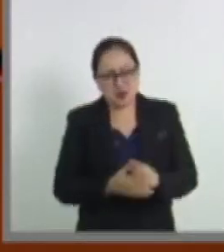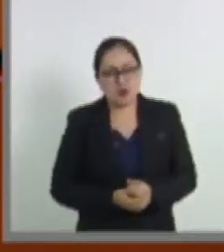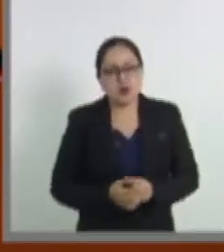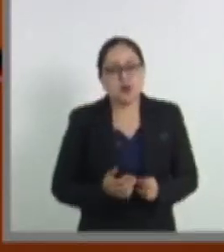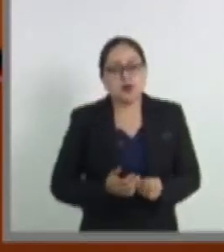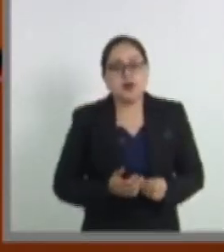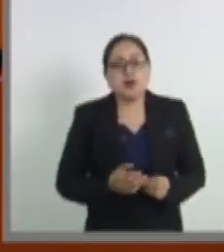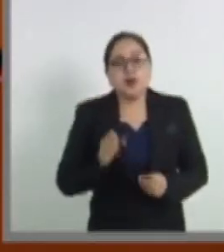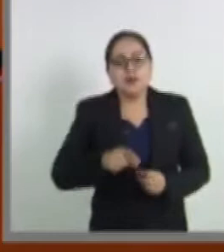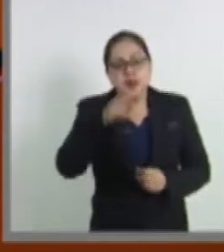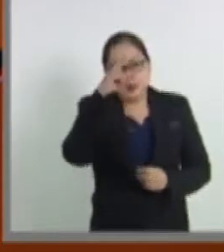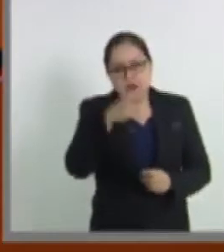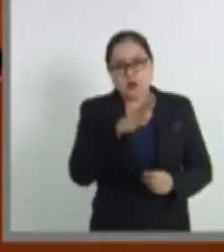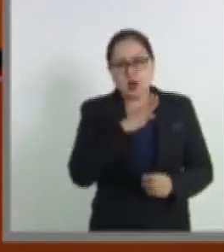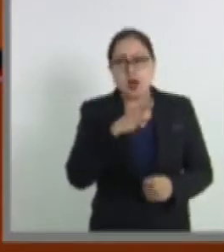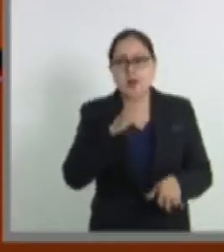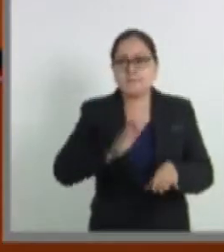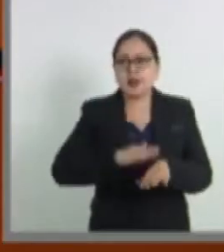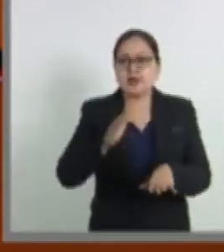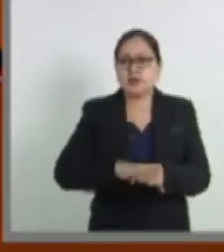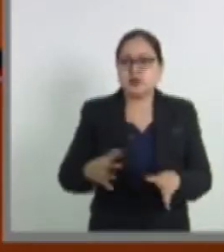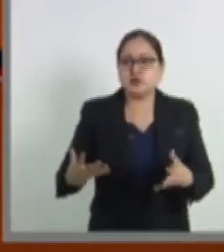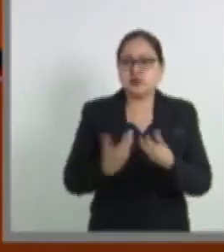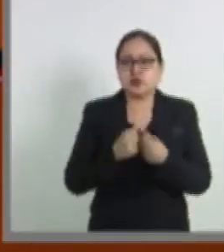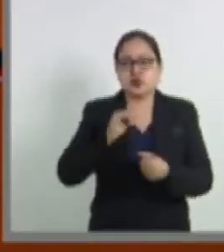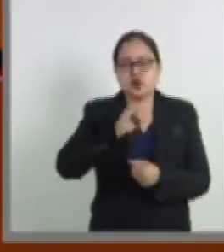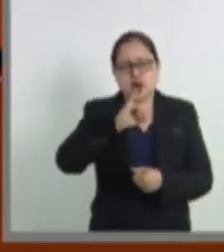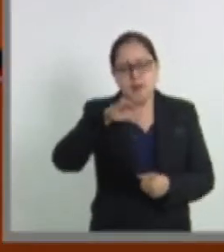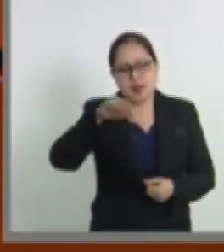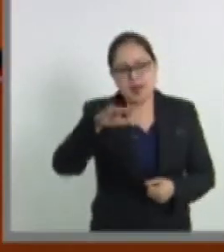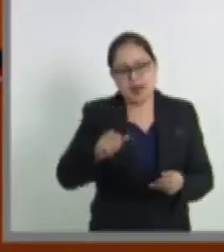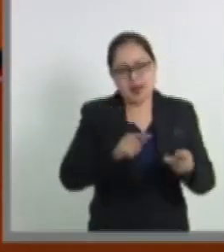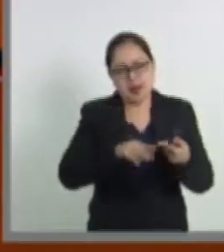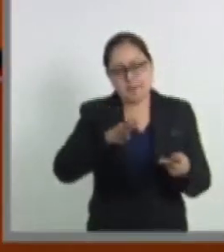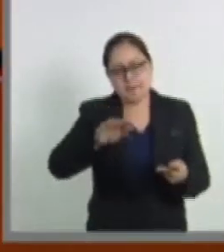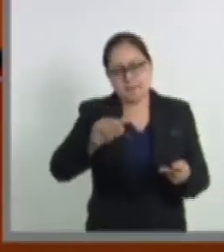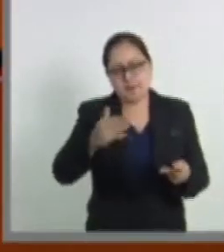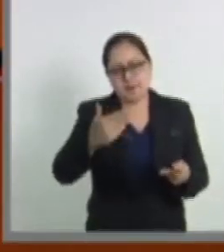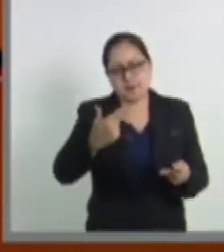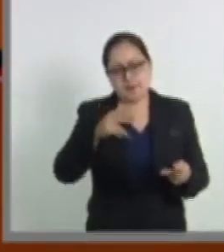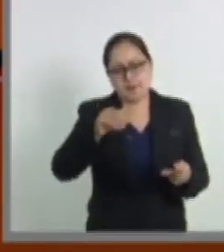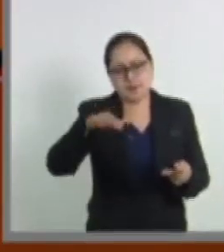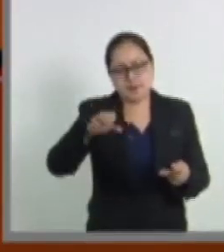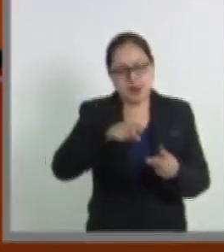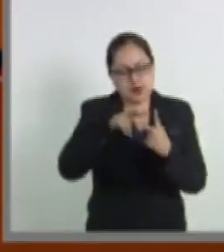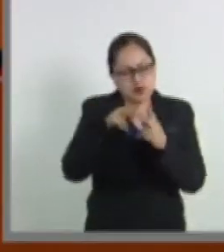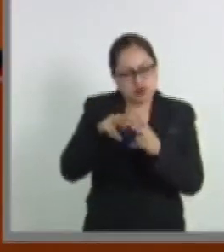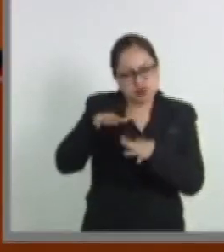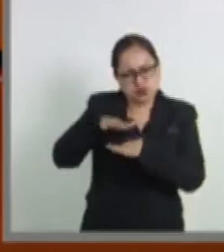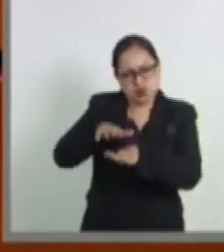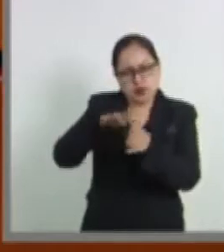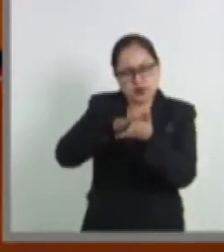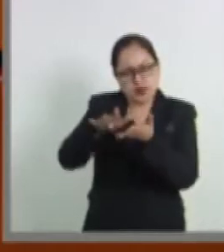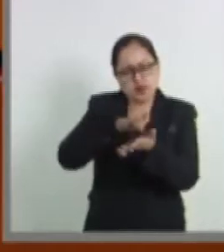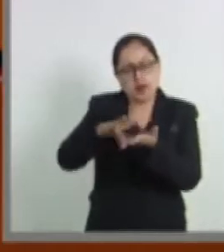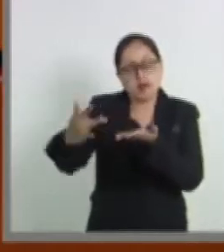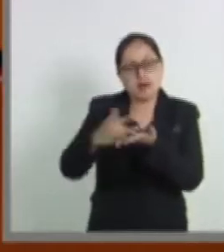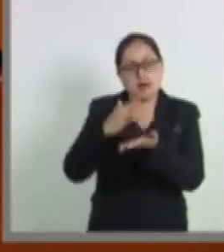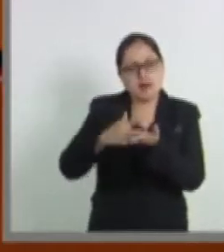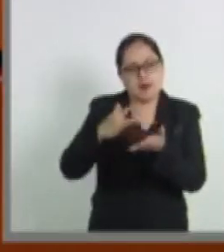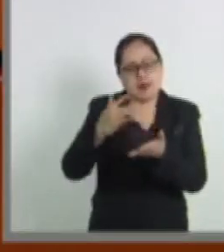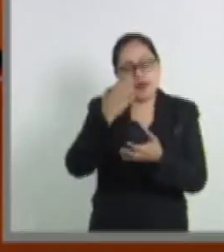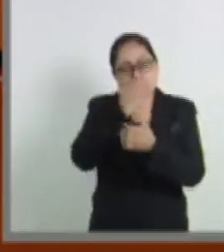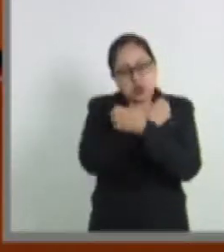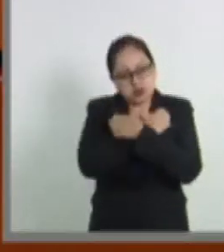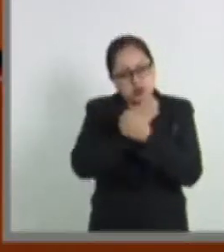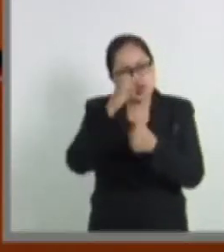Si bien nuestro país ha construido tanto con Jamaica como con Bahamas una buena relación basada en la cooperación educativa, académica, cultural, técnica